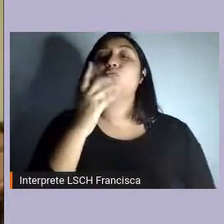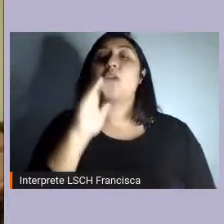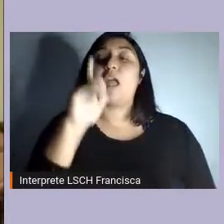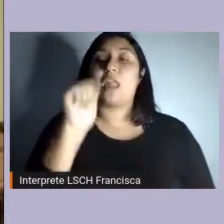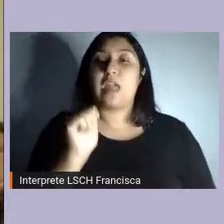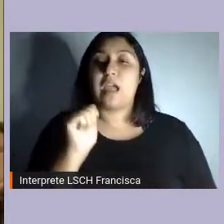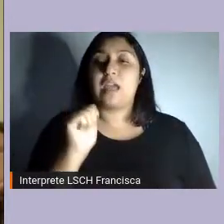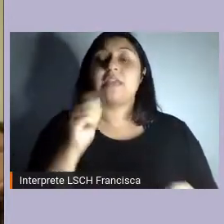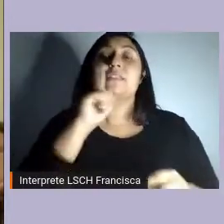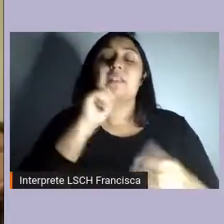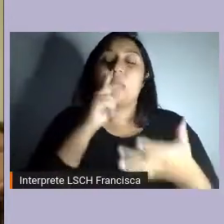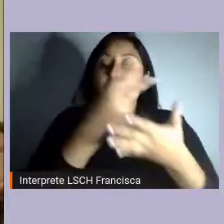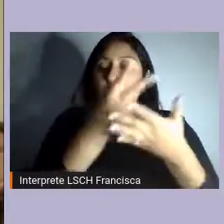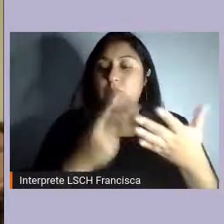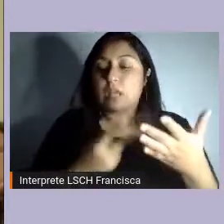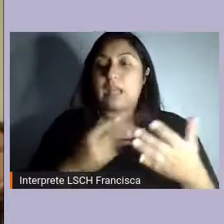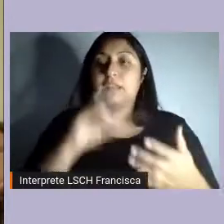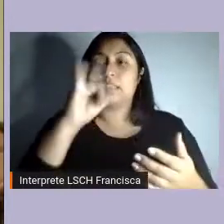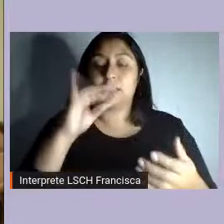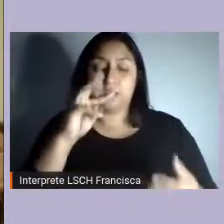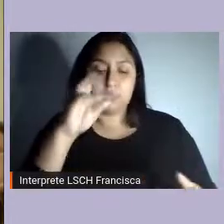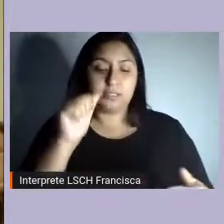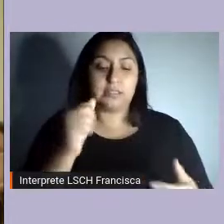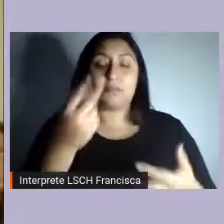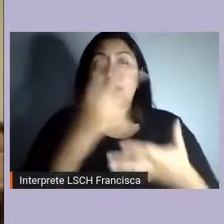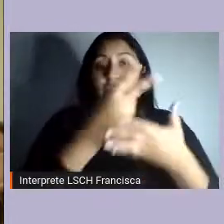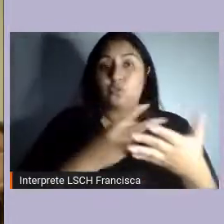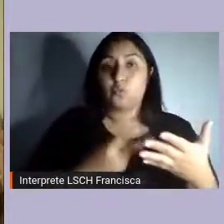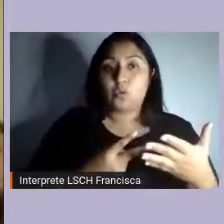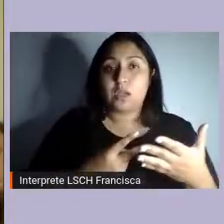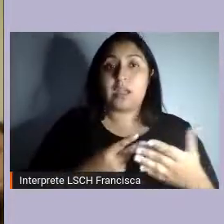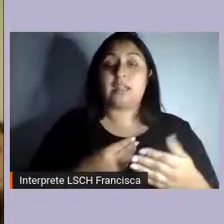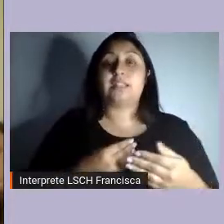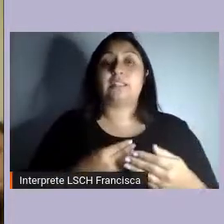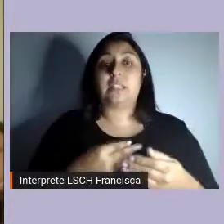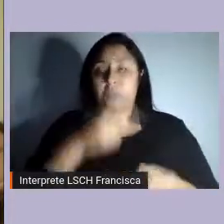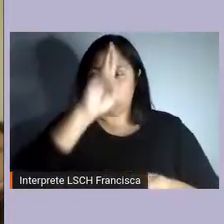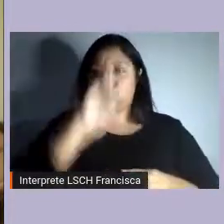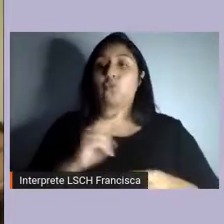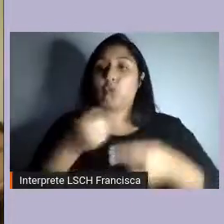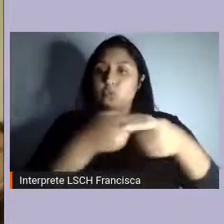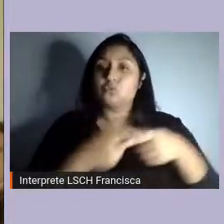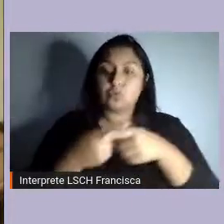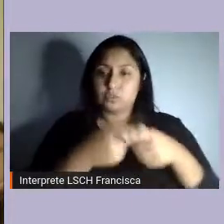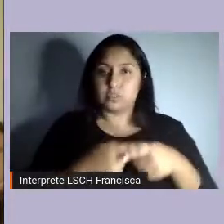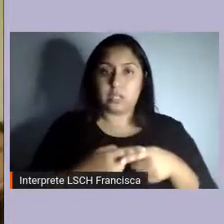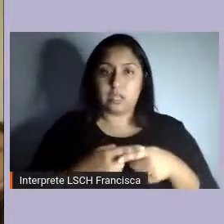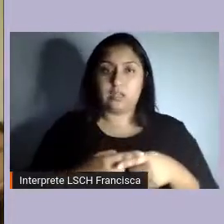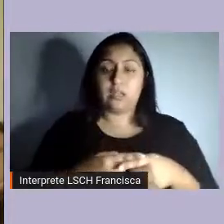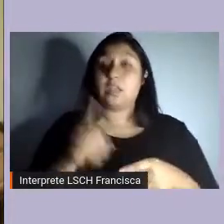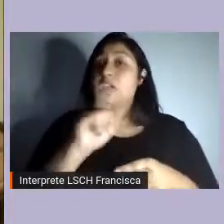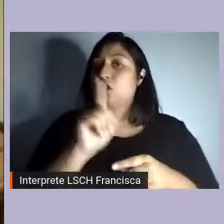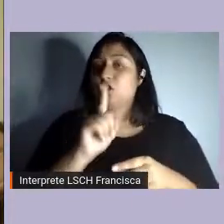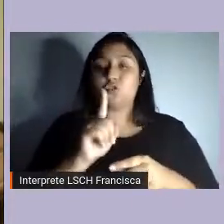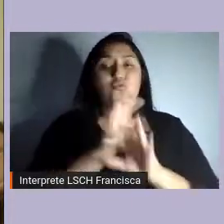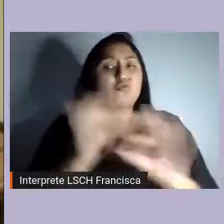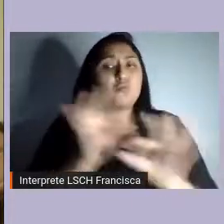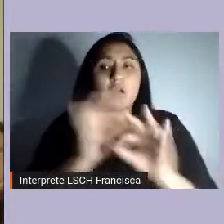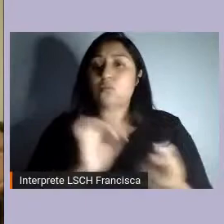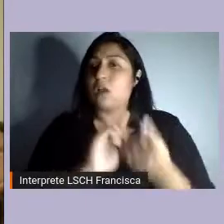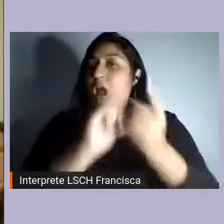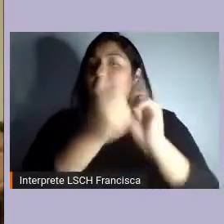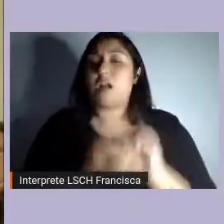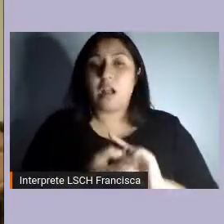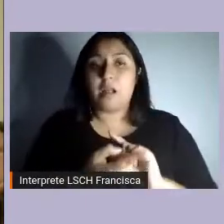descubre para qué va a ser su arte, y su arte es en función social. O sea, eso no lo transa jamás. Por eso, ¿no es cierto?,